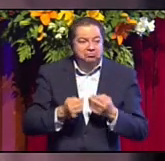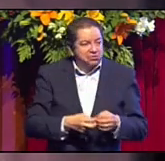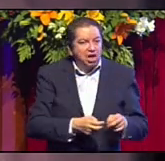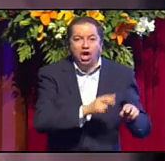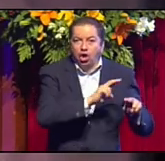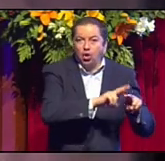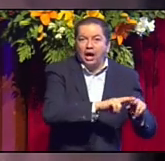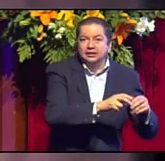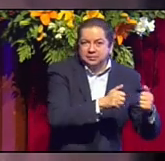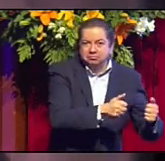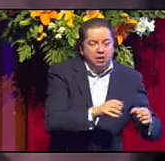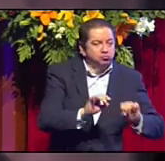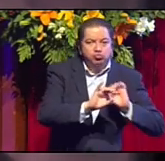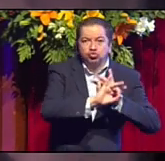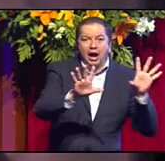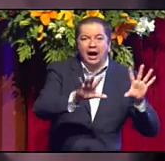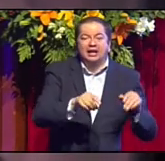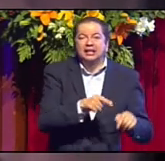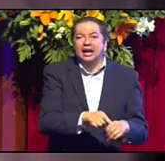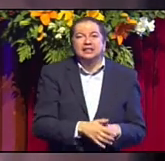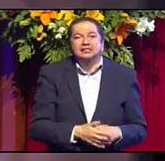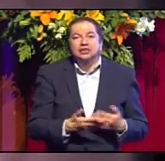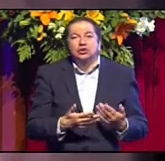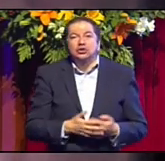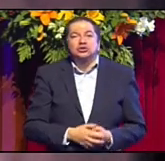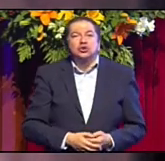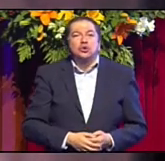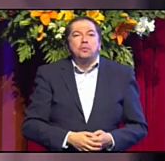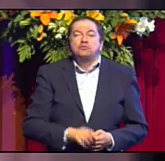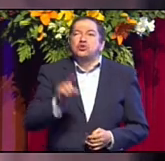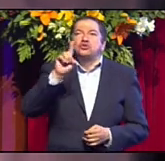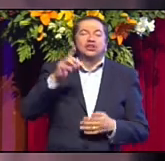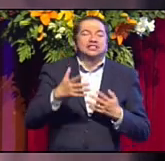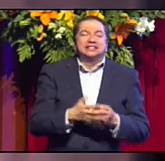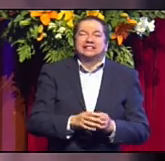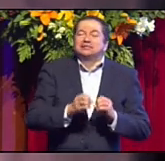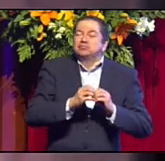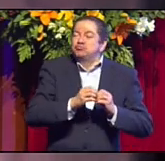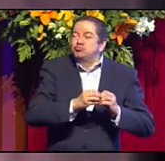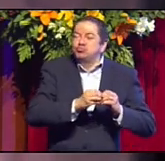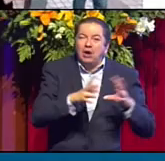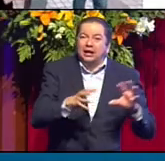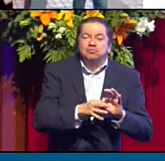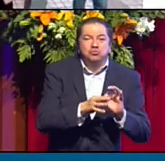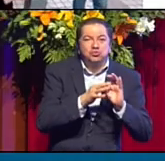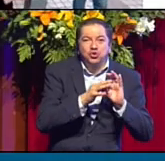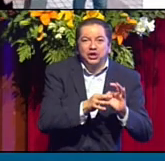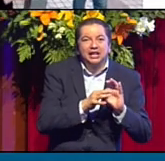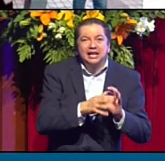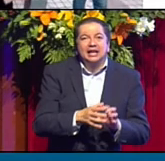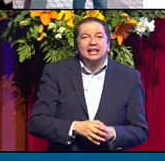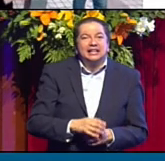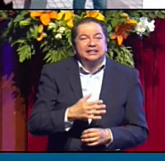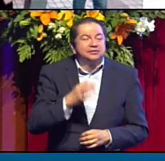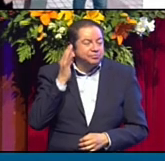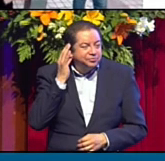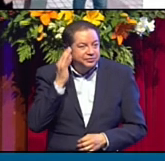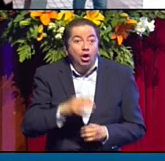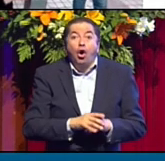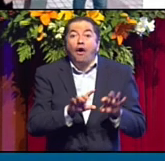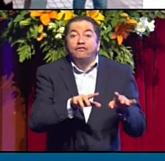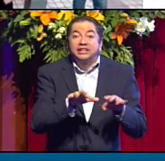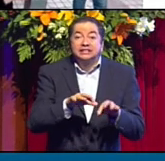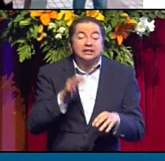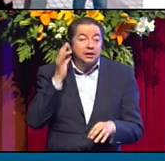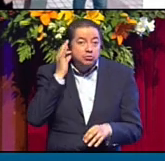hacen, en forma maravillosa. Por Dios, que hay grandes mujeres en nuestra comuna. Y después, bueno, hicimos un video que lo hizo la Oficina de la